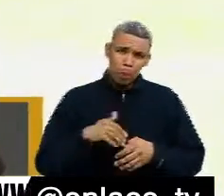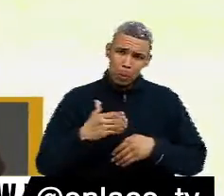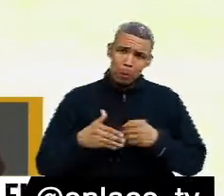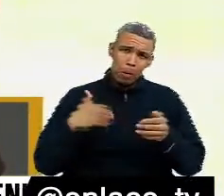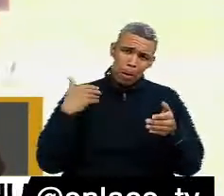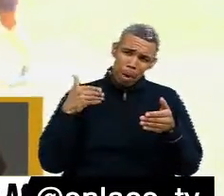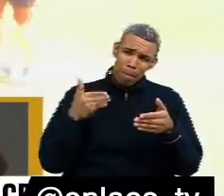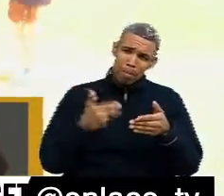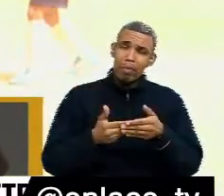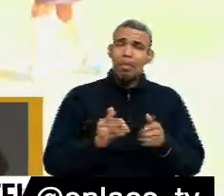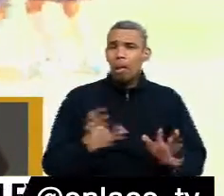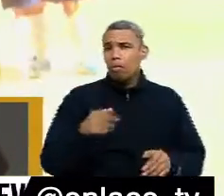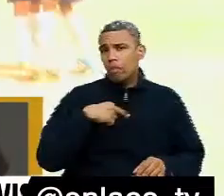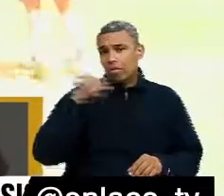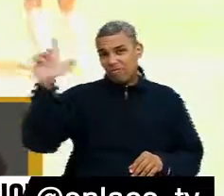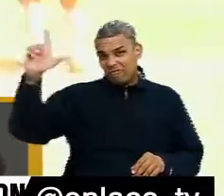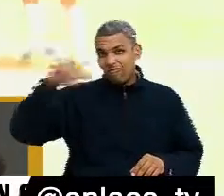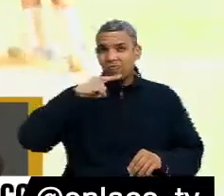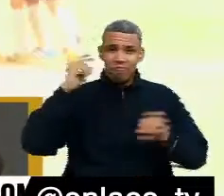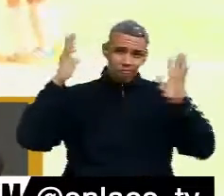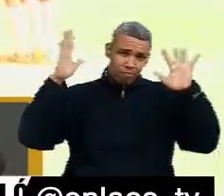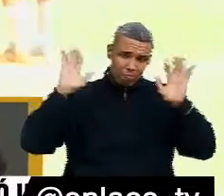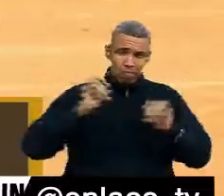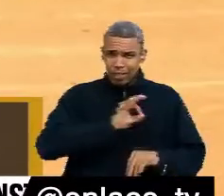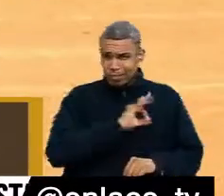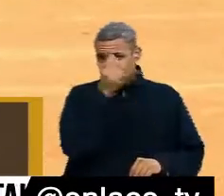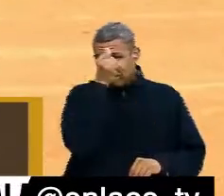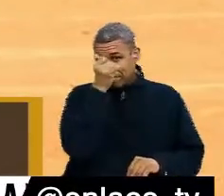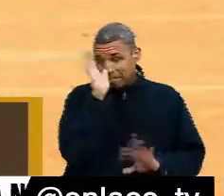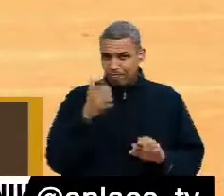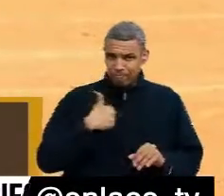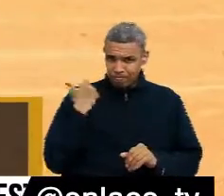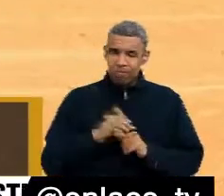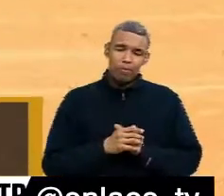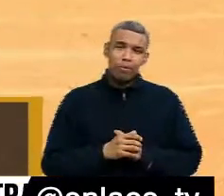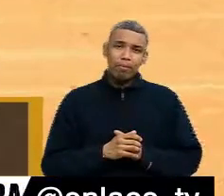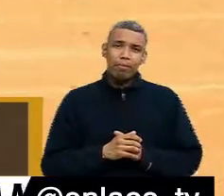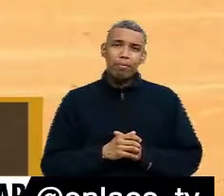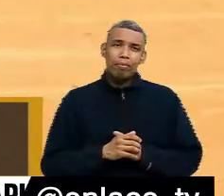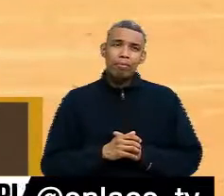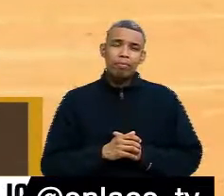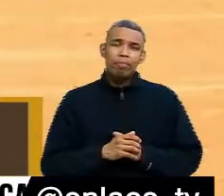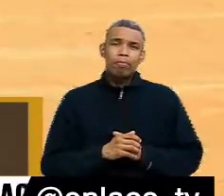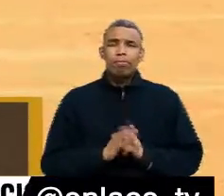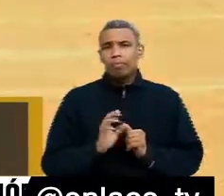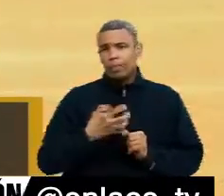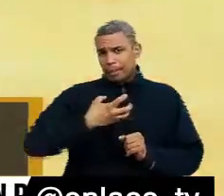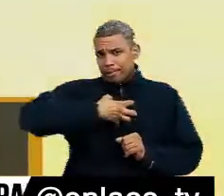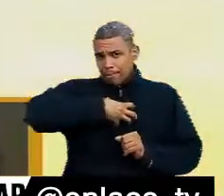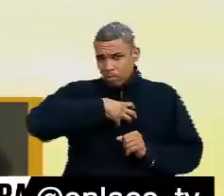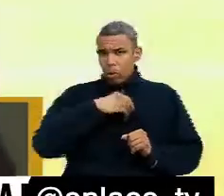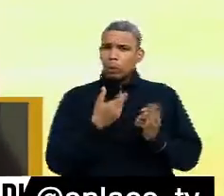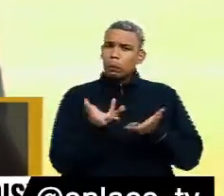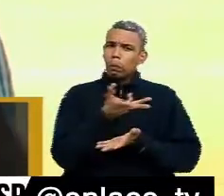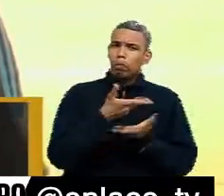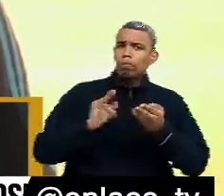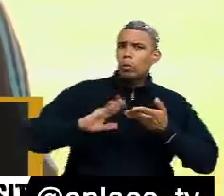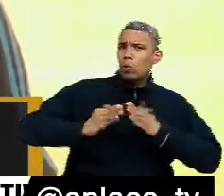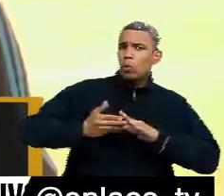los días festivos para jugar, los sábados y domingos, y nosotros estamos aquí en el campeonato con una buena integración